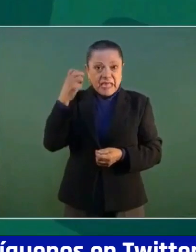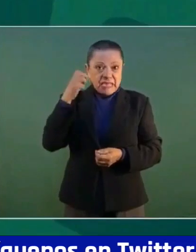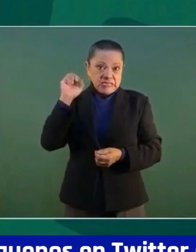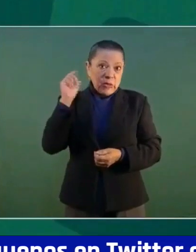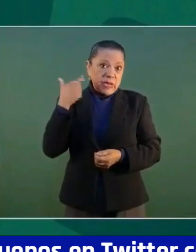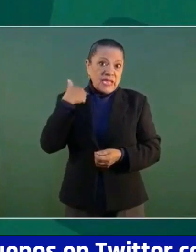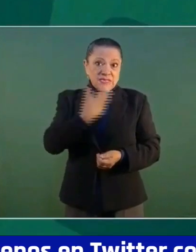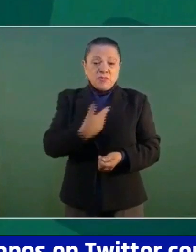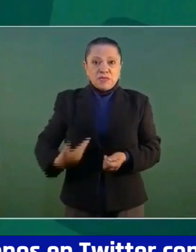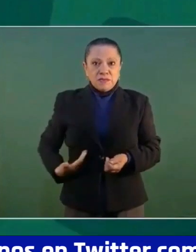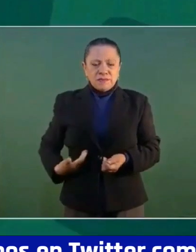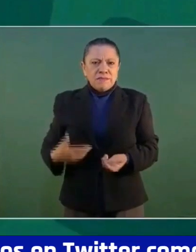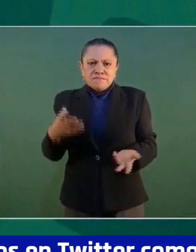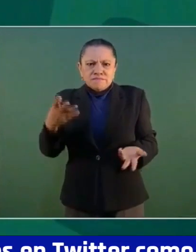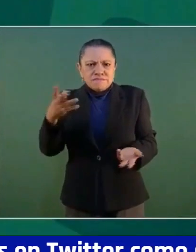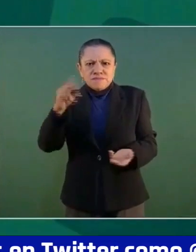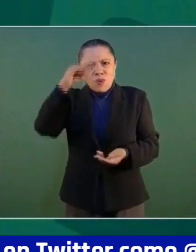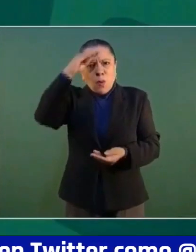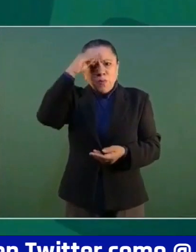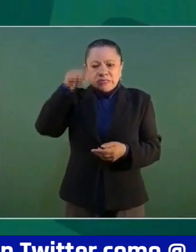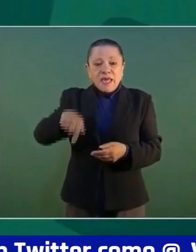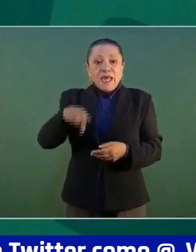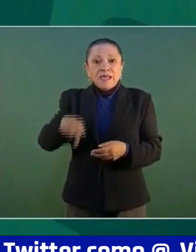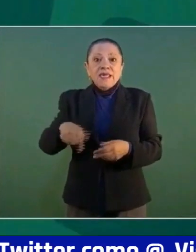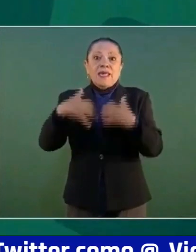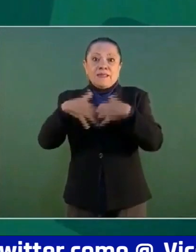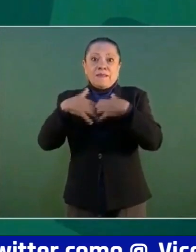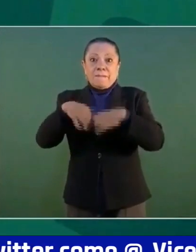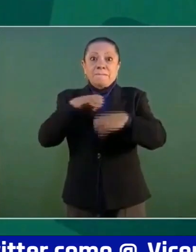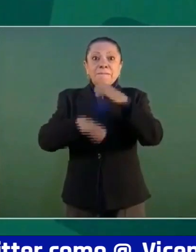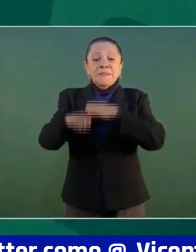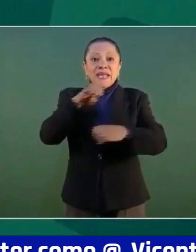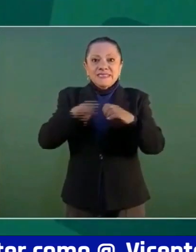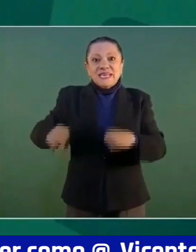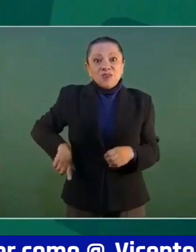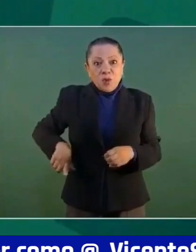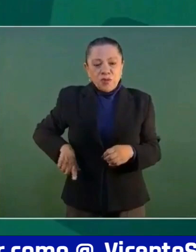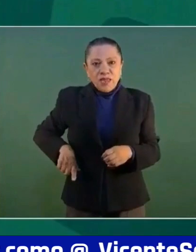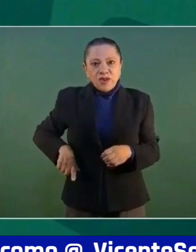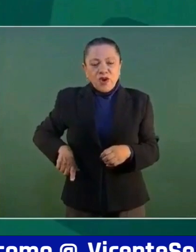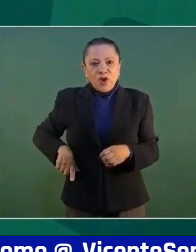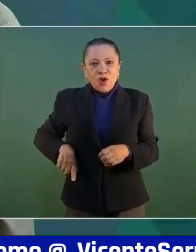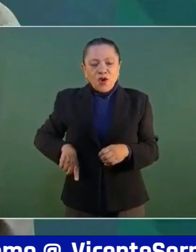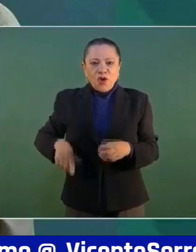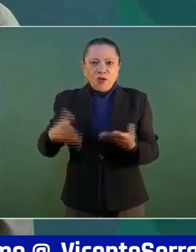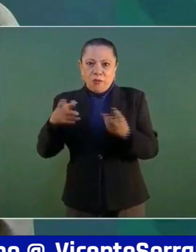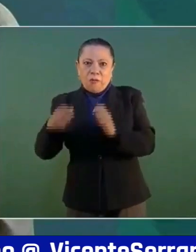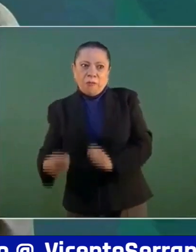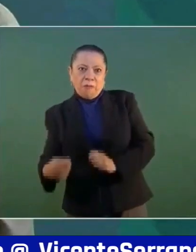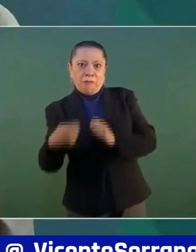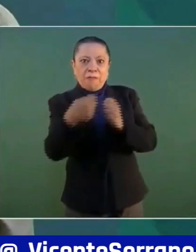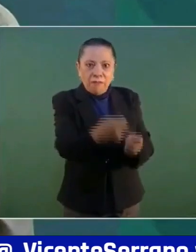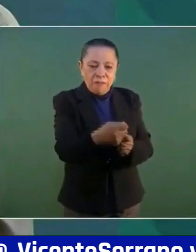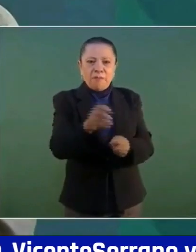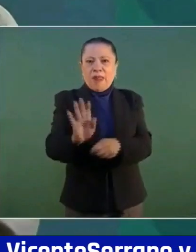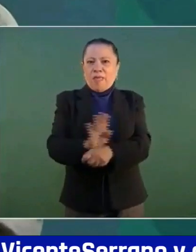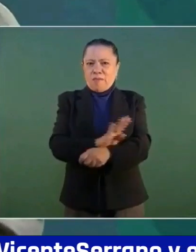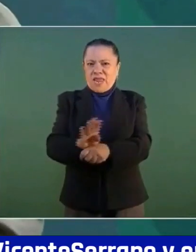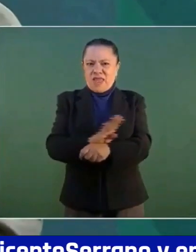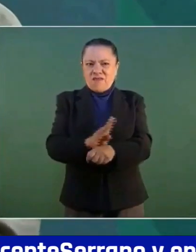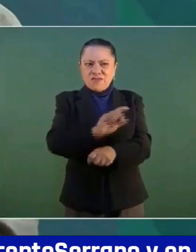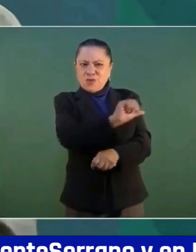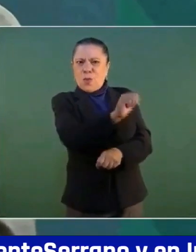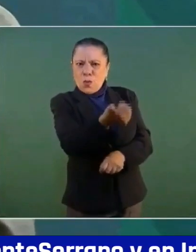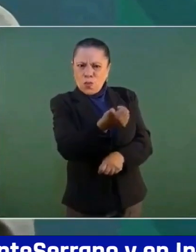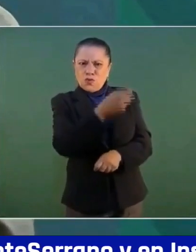empresas públicas o destruir empresas públicas en beneficio de particulares, de extranjeros, en